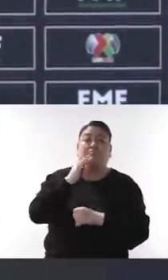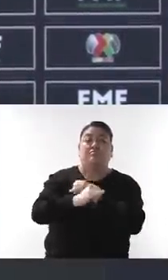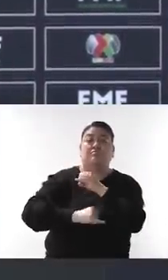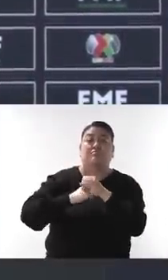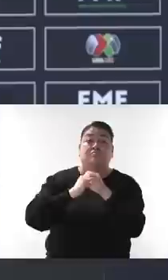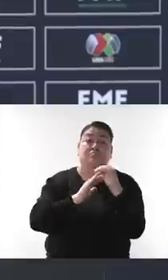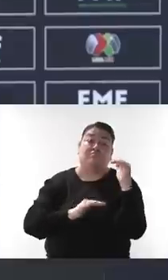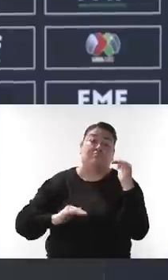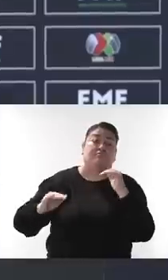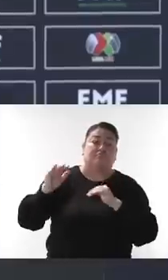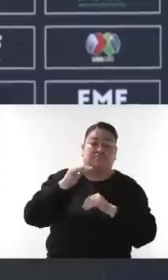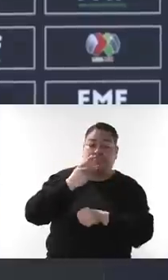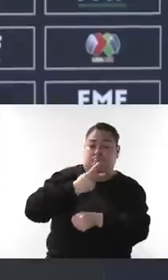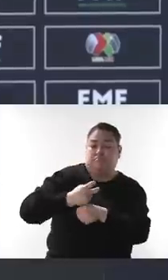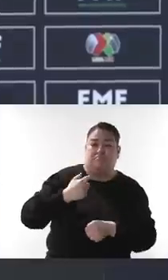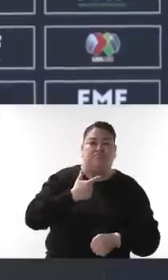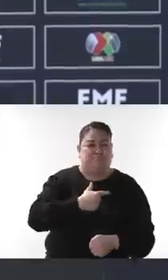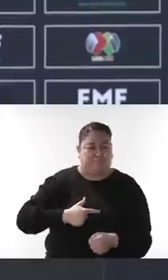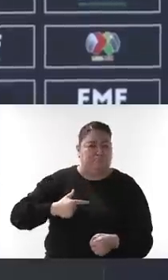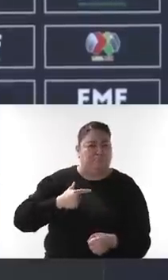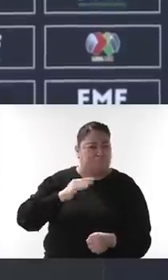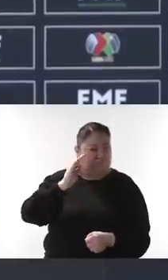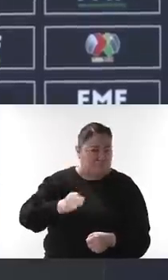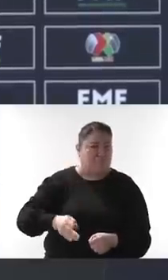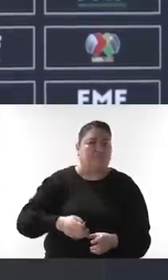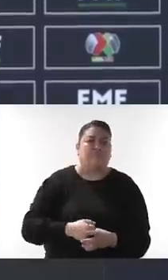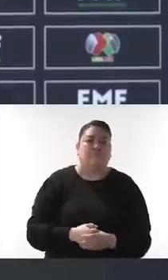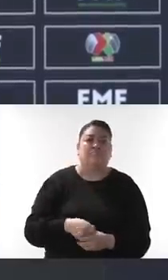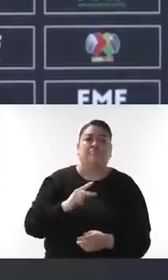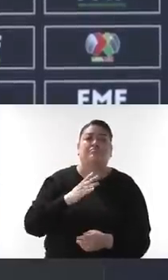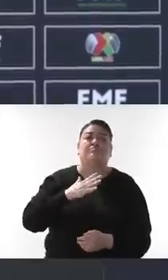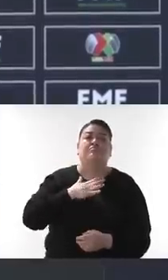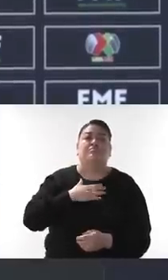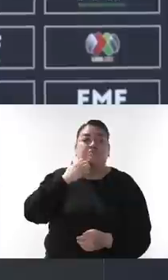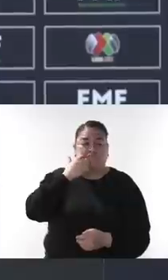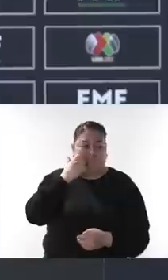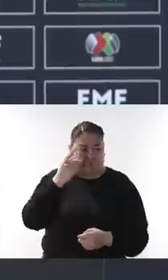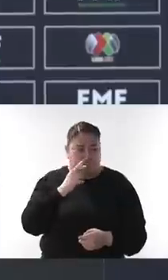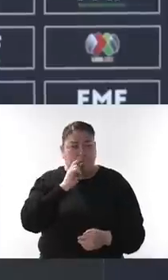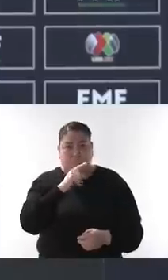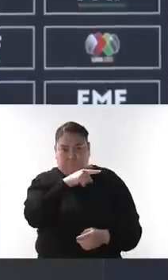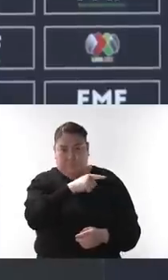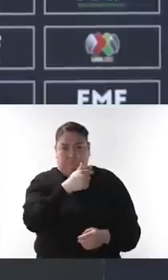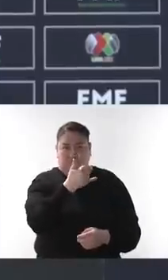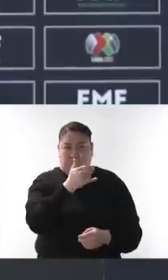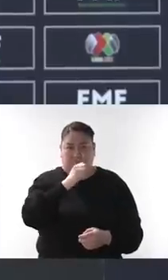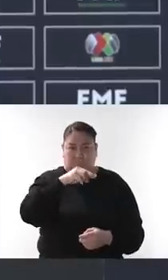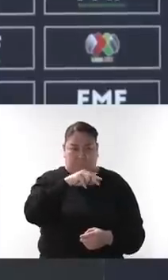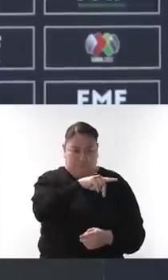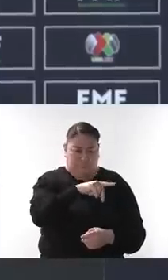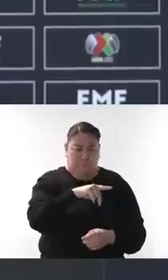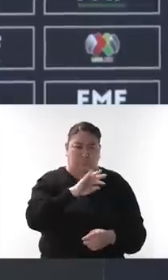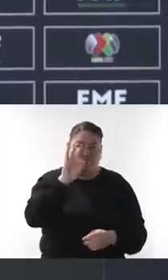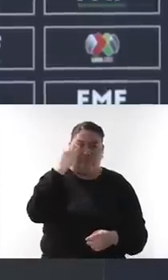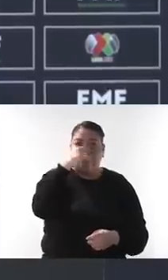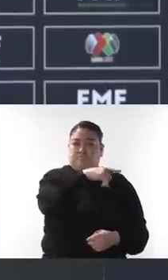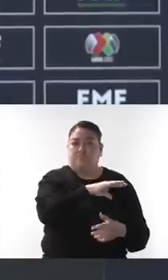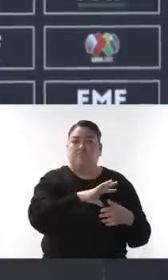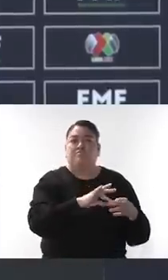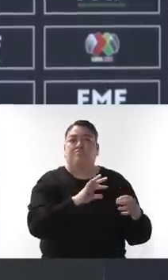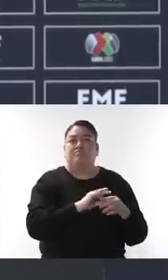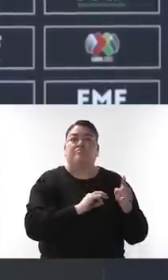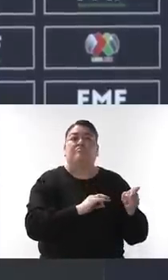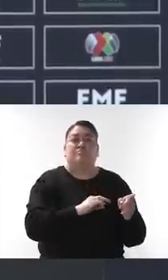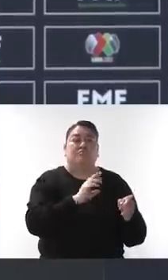internacionales. A mí me gustaría pasarle la pregunta a John en la parte federativa, ¿cómo se ven